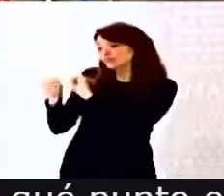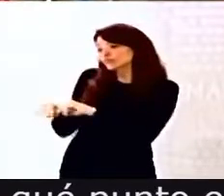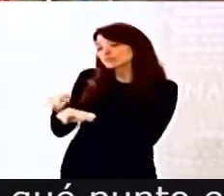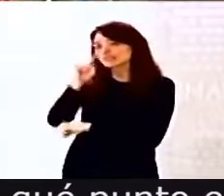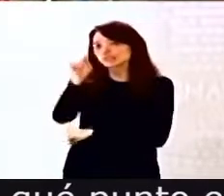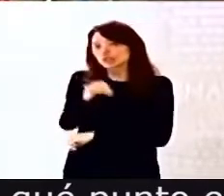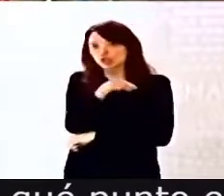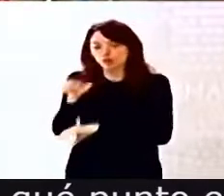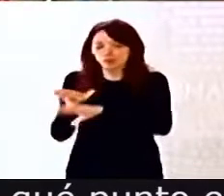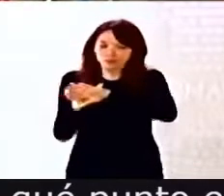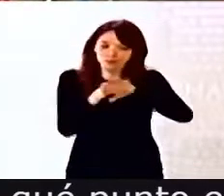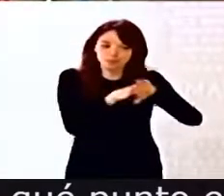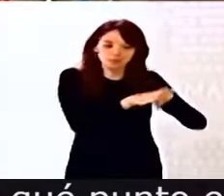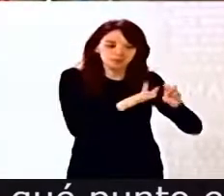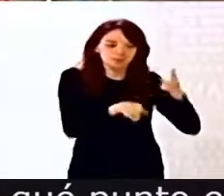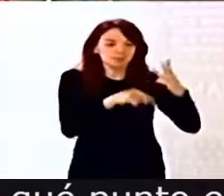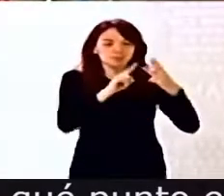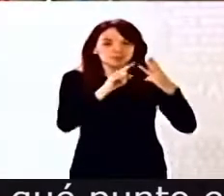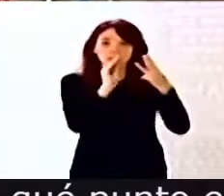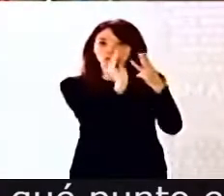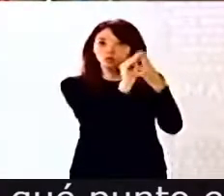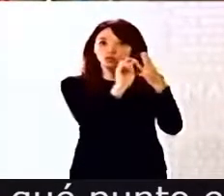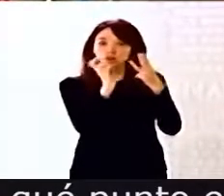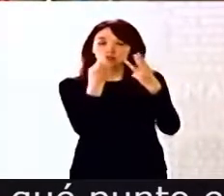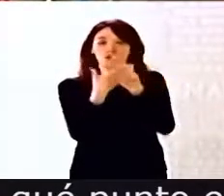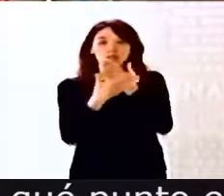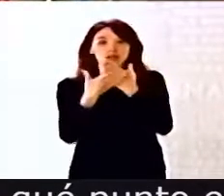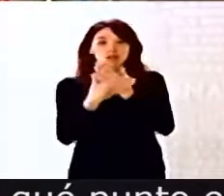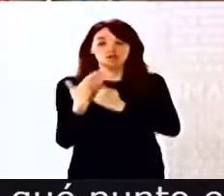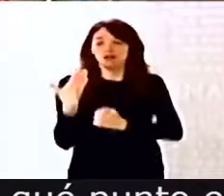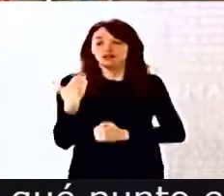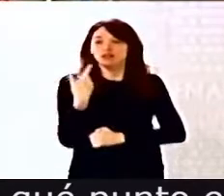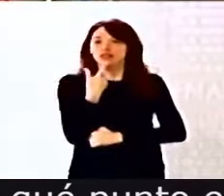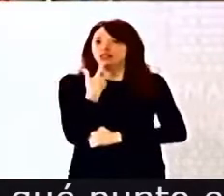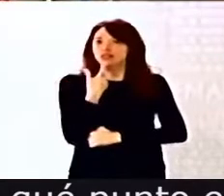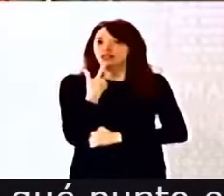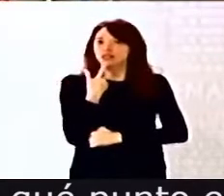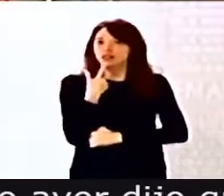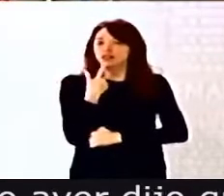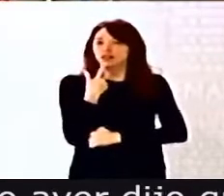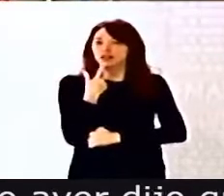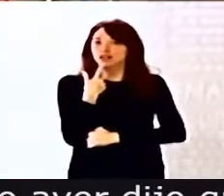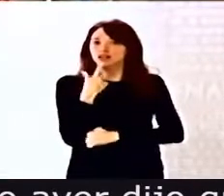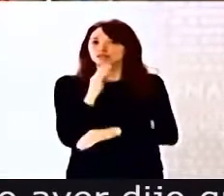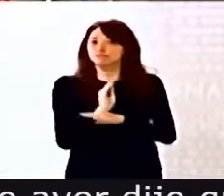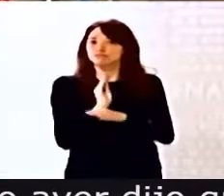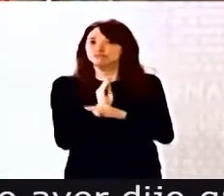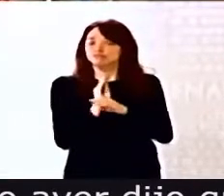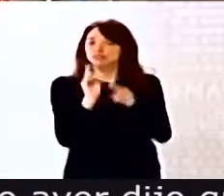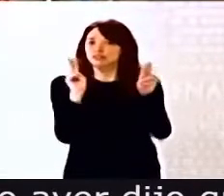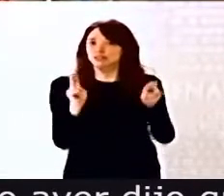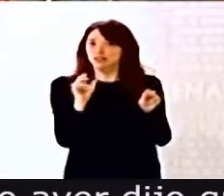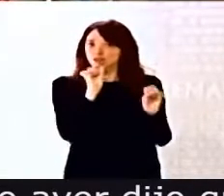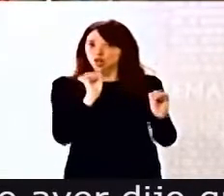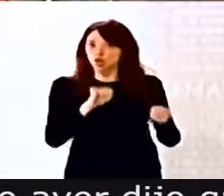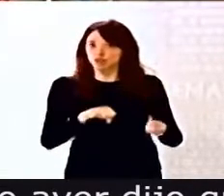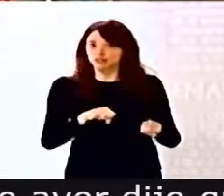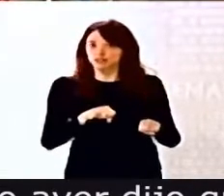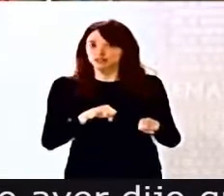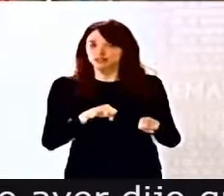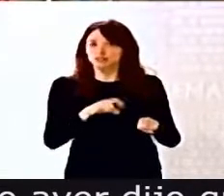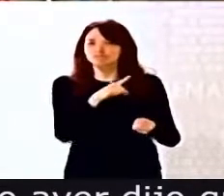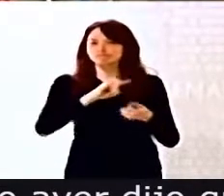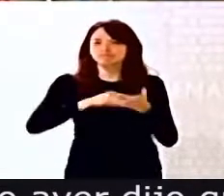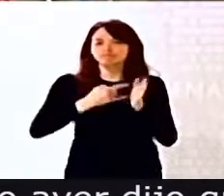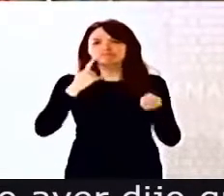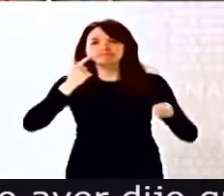Y de otro lado, también el ministro ayer dijo que se garantizaría la seguridad en las residencias de mayores. Me gustaría saber qué mecanismos de